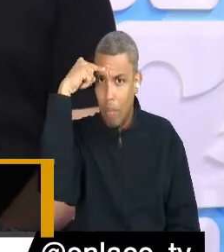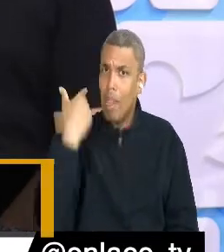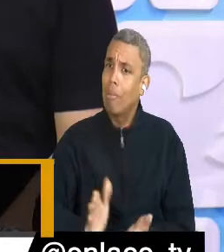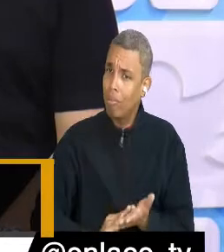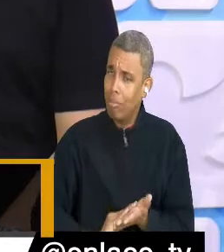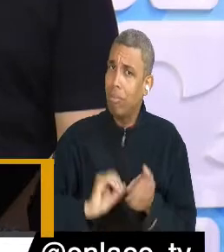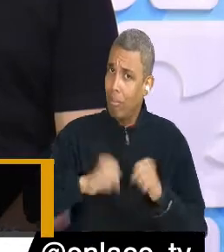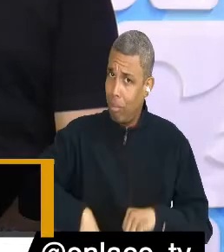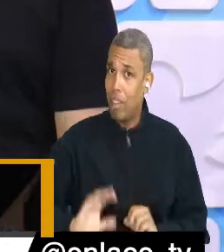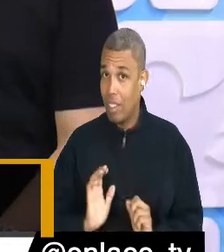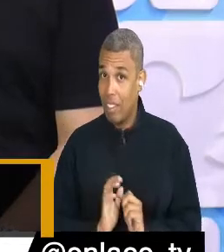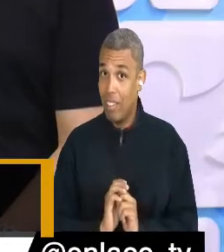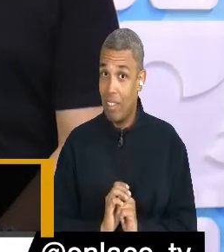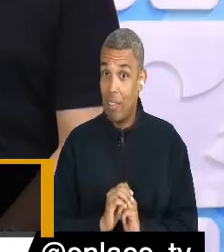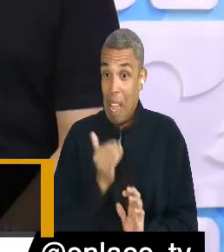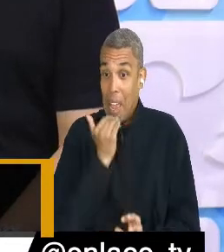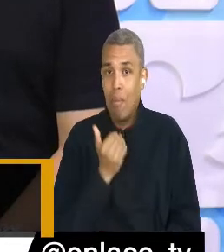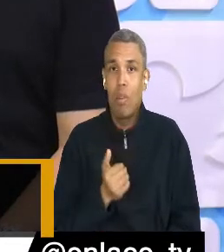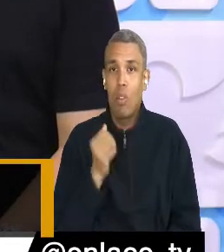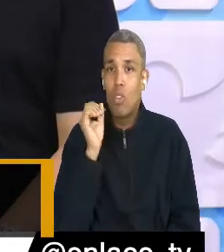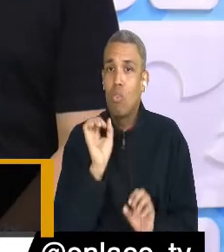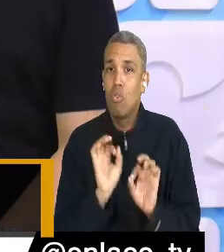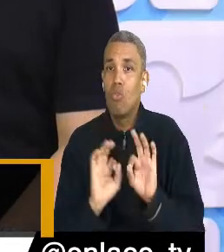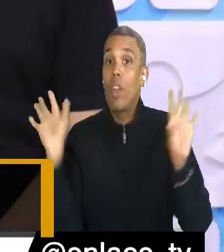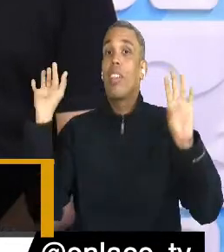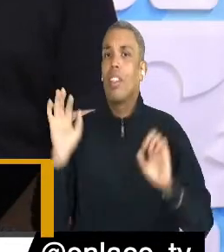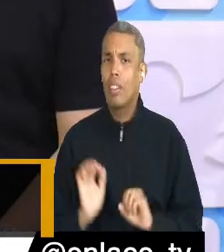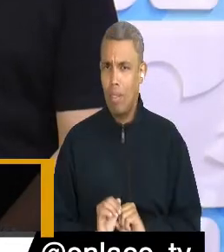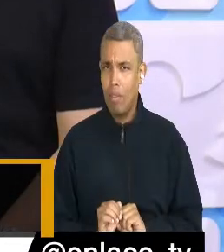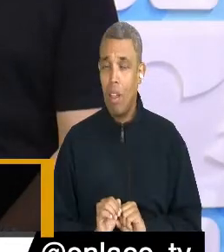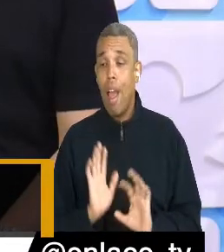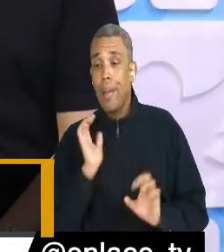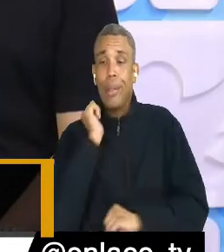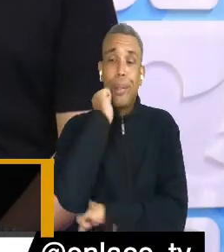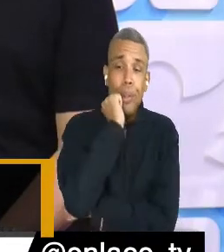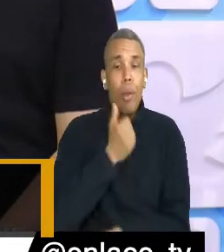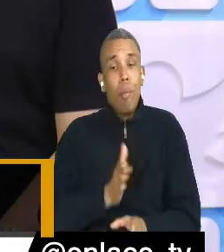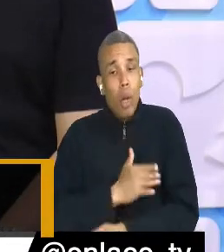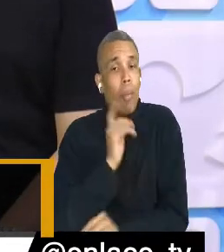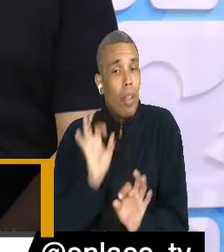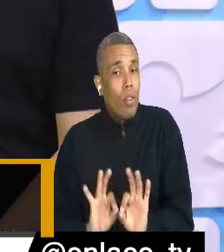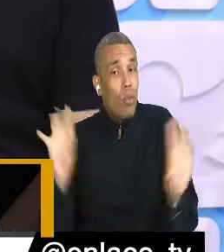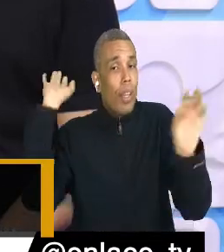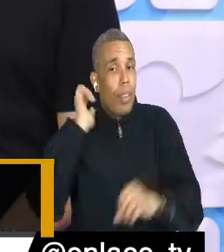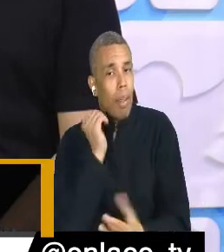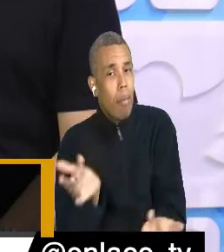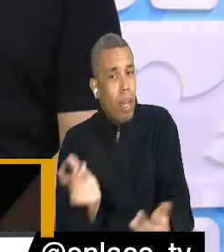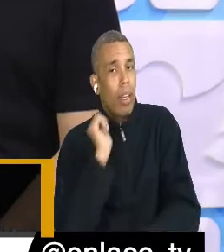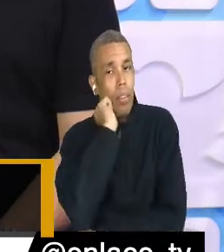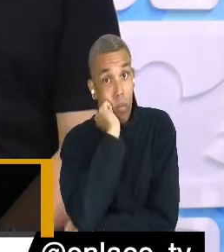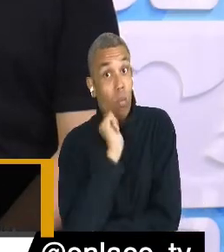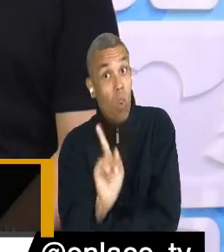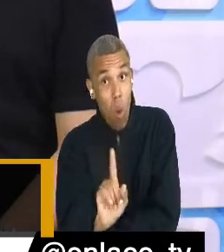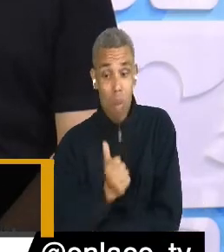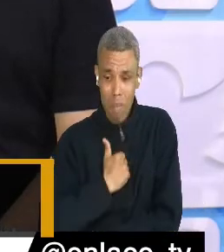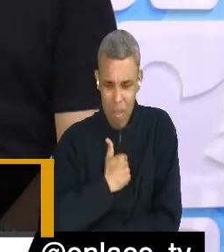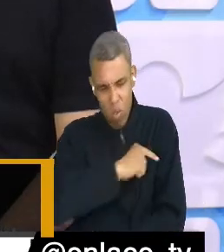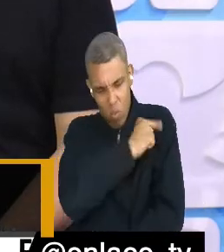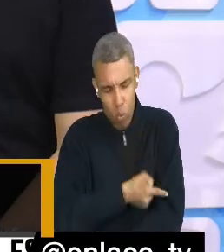son cosas que solamente pasan al azar. La suerte no existe, debemos educarnos, debemos culturizarnos, debemos aprender a utilizar